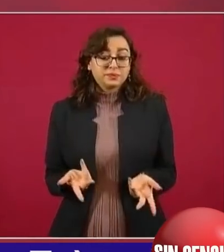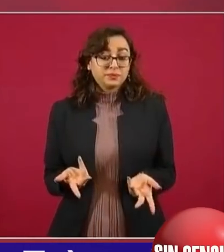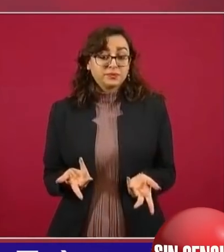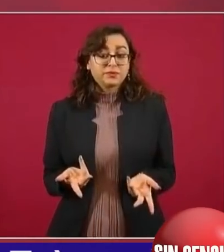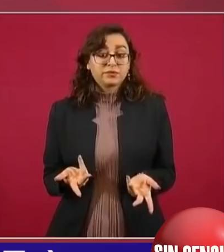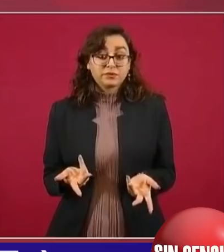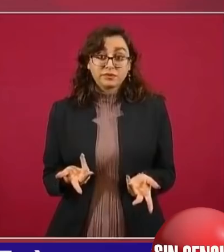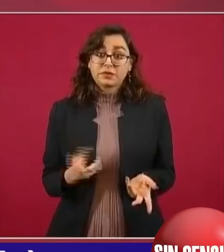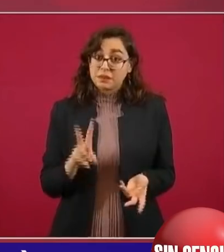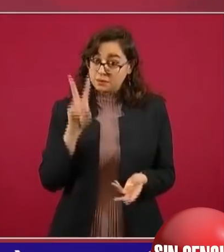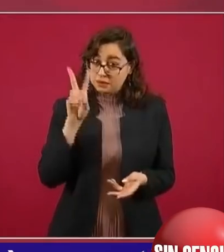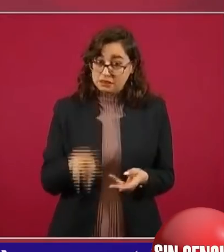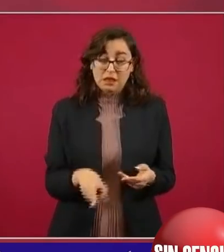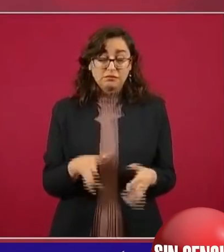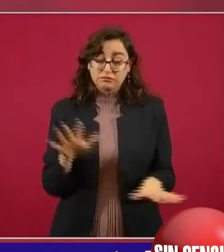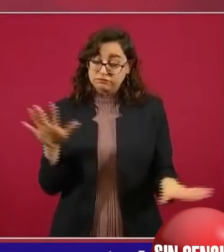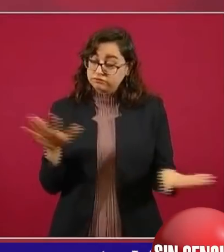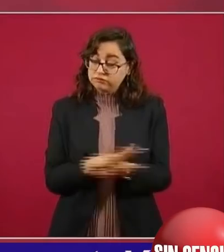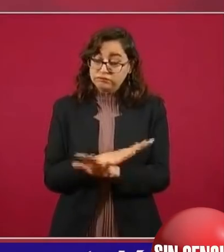que son muy profundos,